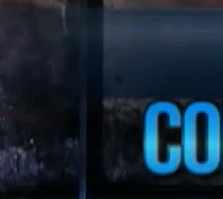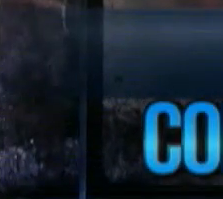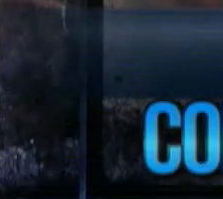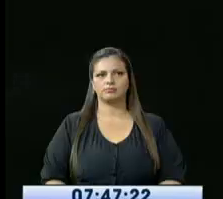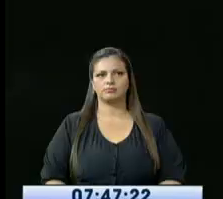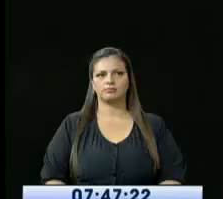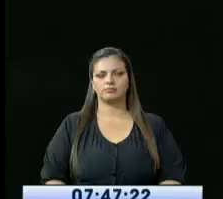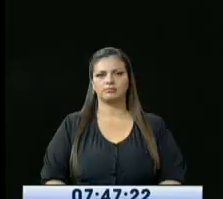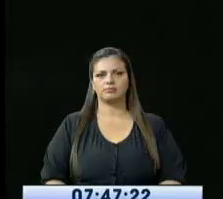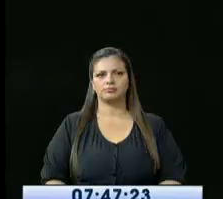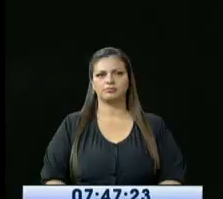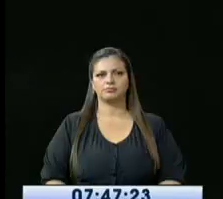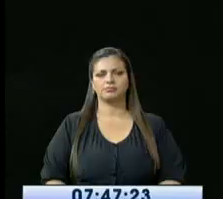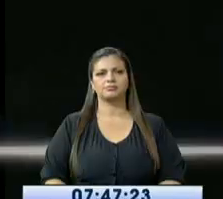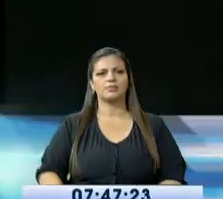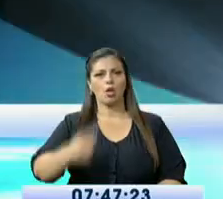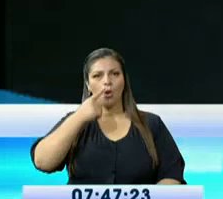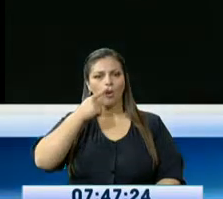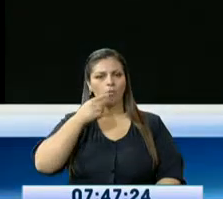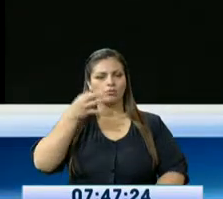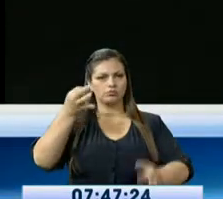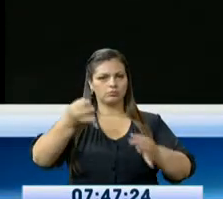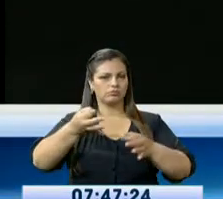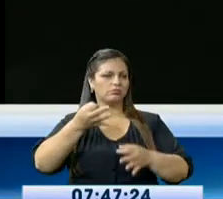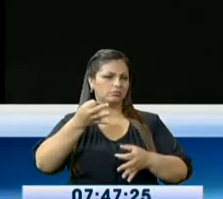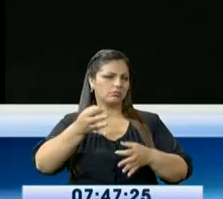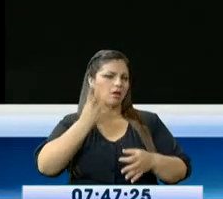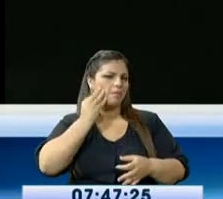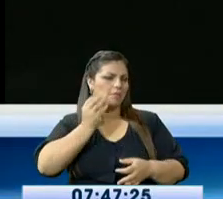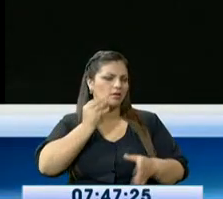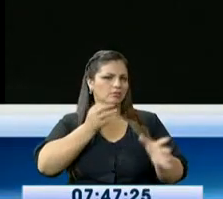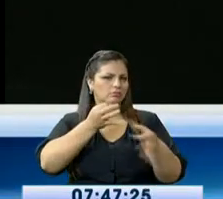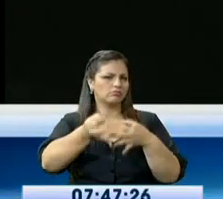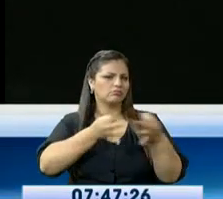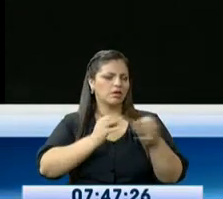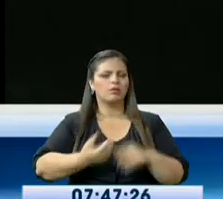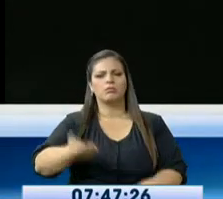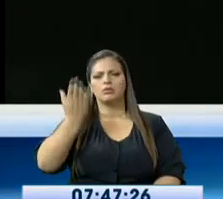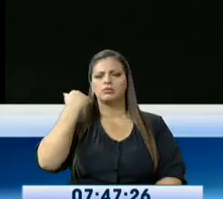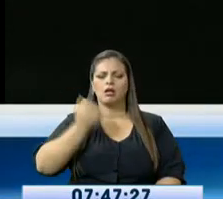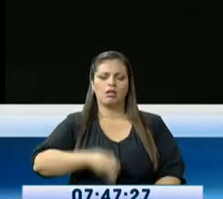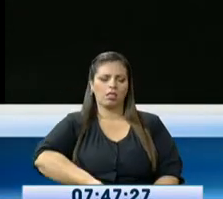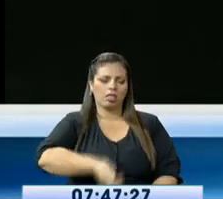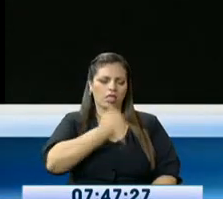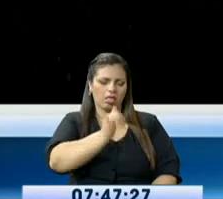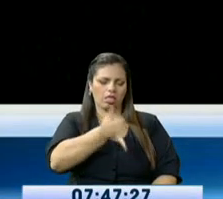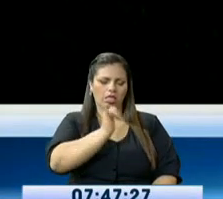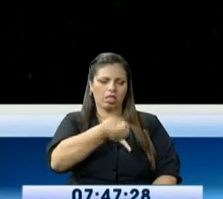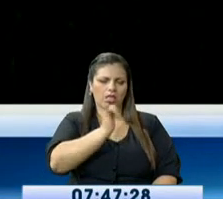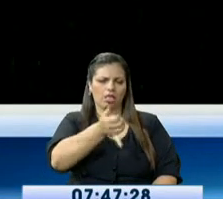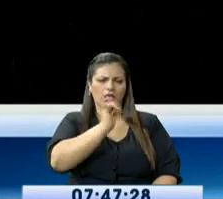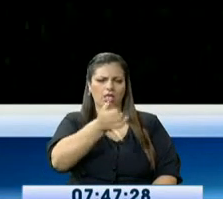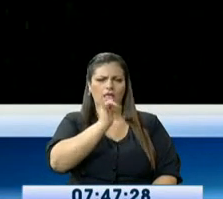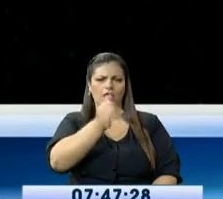Casi todo el tiempo estaba borracho y si no tomaba el alcohol ya para mí la vida no existía,